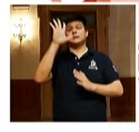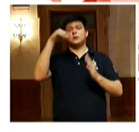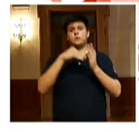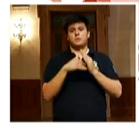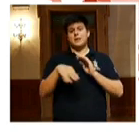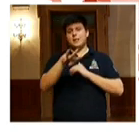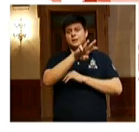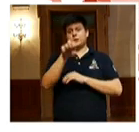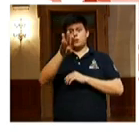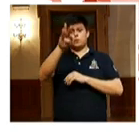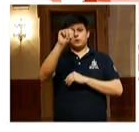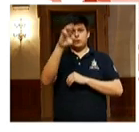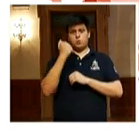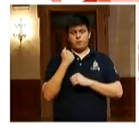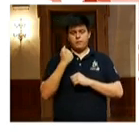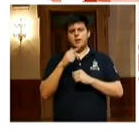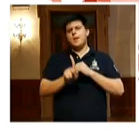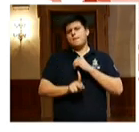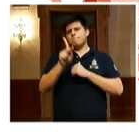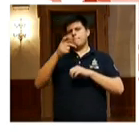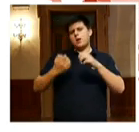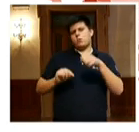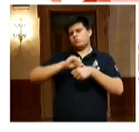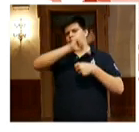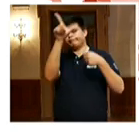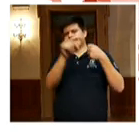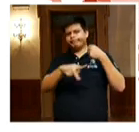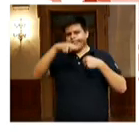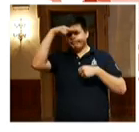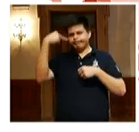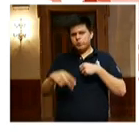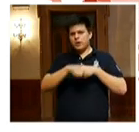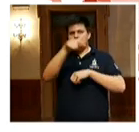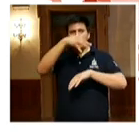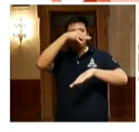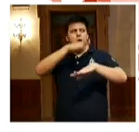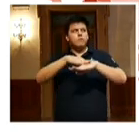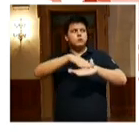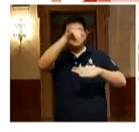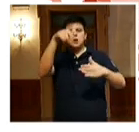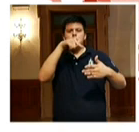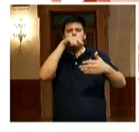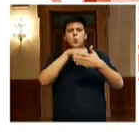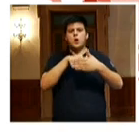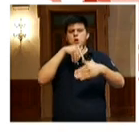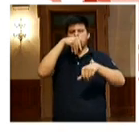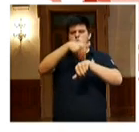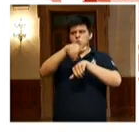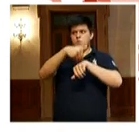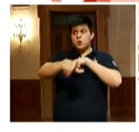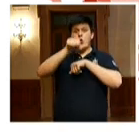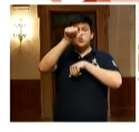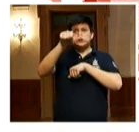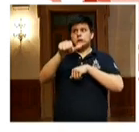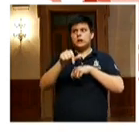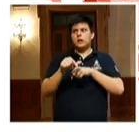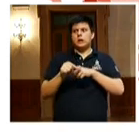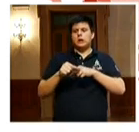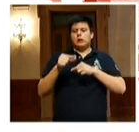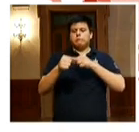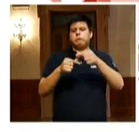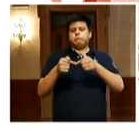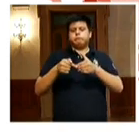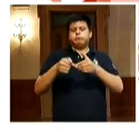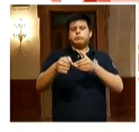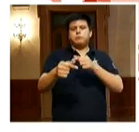5.399 y al nivel nacional estamos colocados en el lugar número 16 vean cómo poco a poco